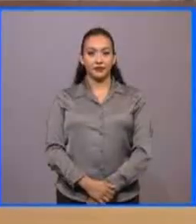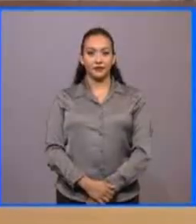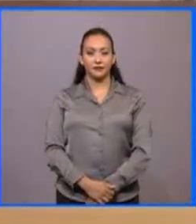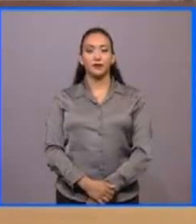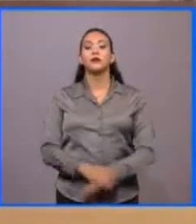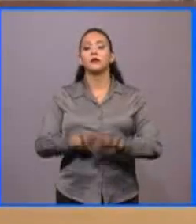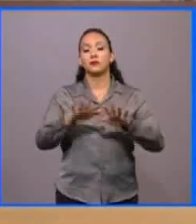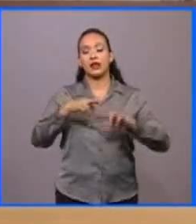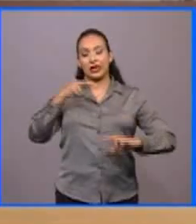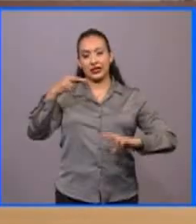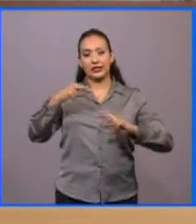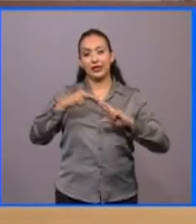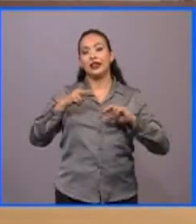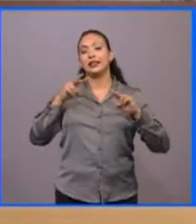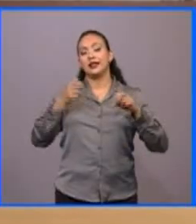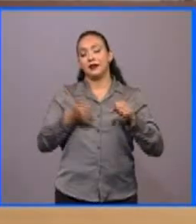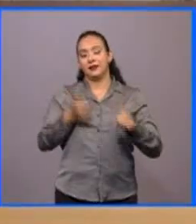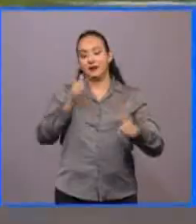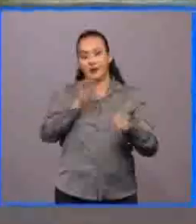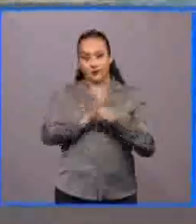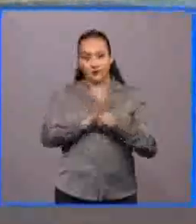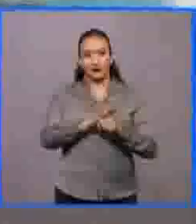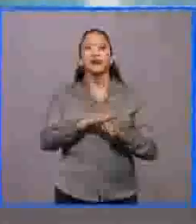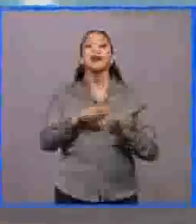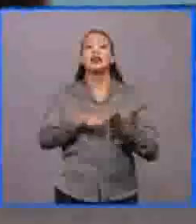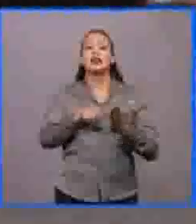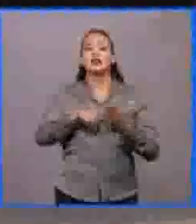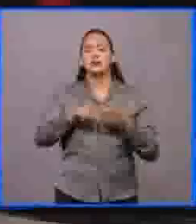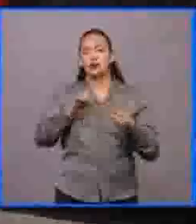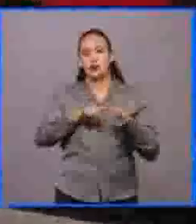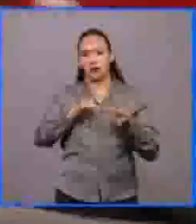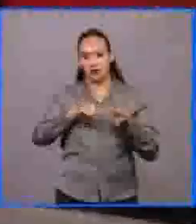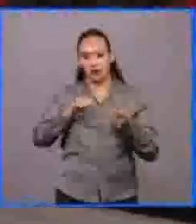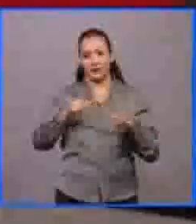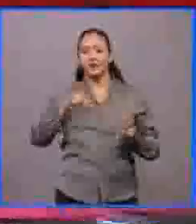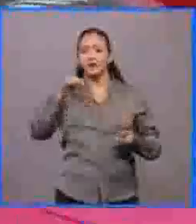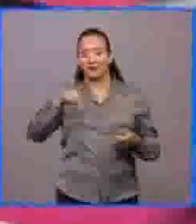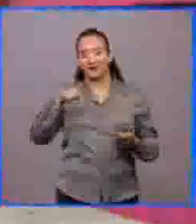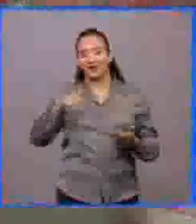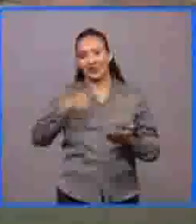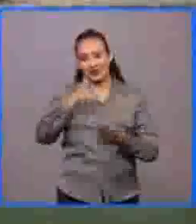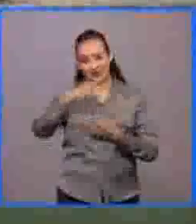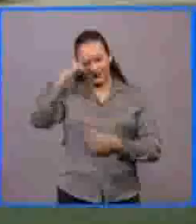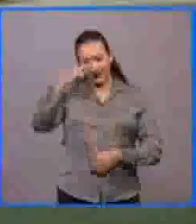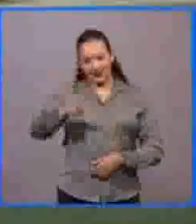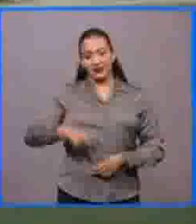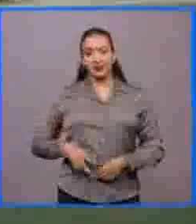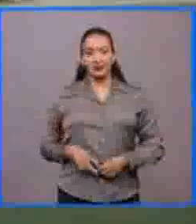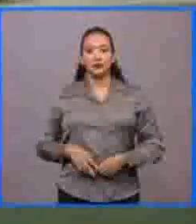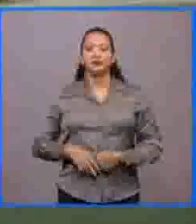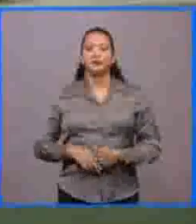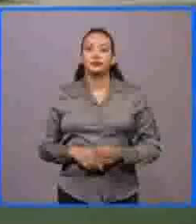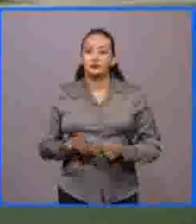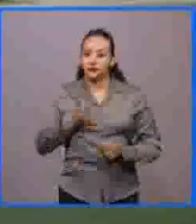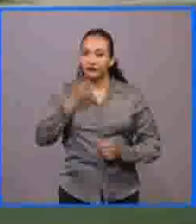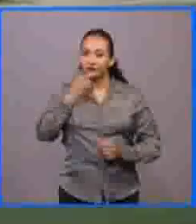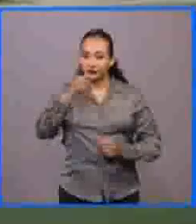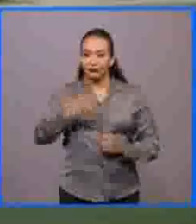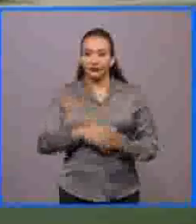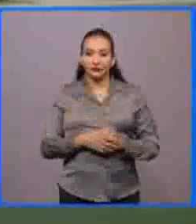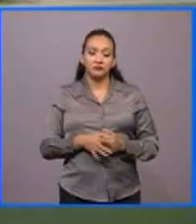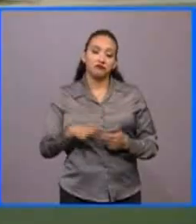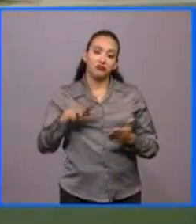El Pleno Regional en Materias Administrativa y Civil de la región Centro-Norte, con residencia en la Ciudad de México, determinó que